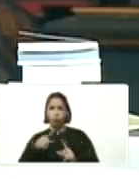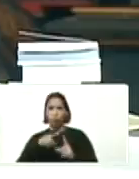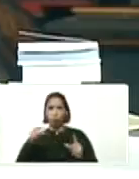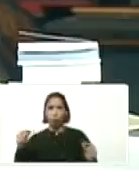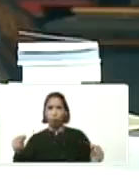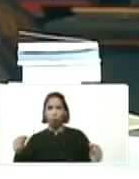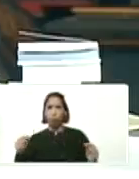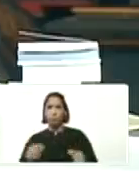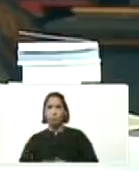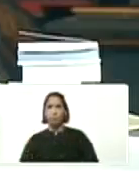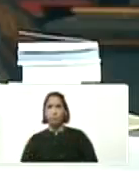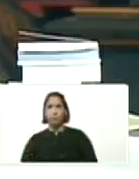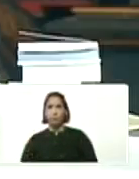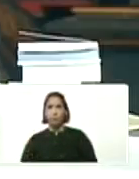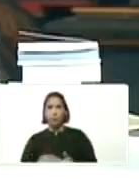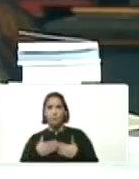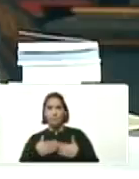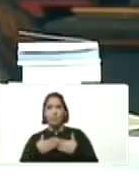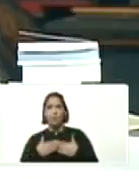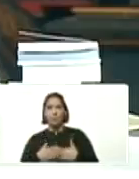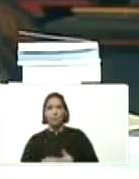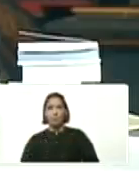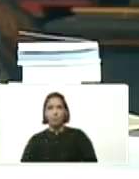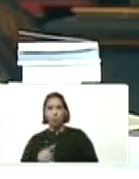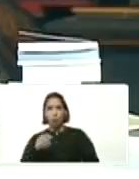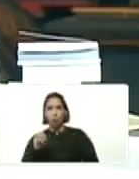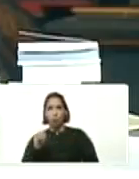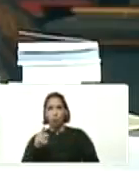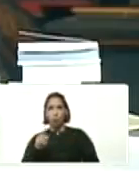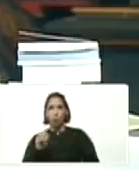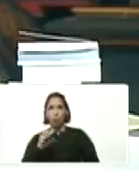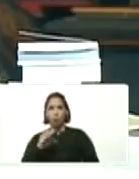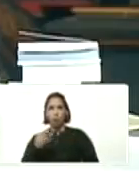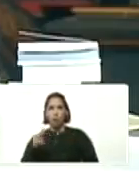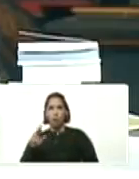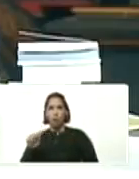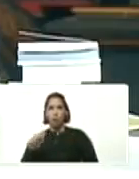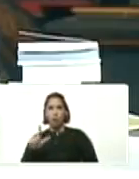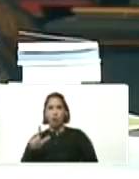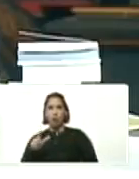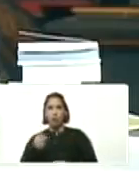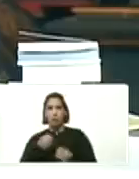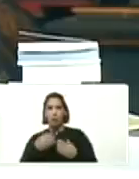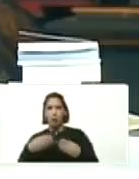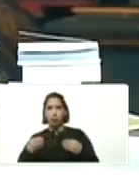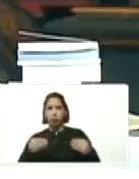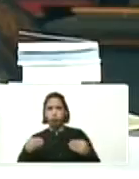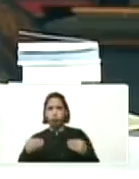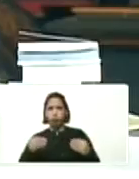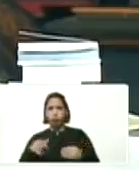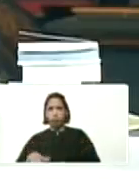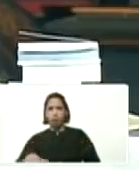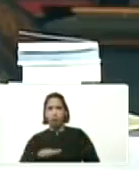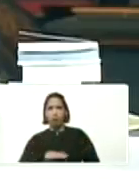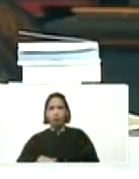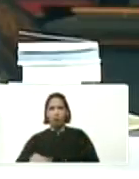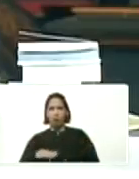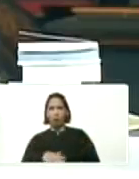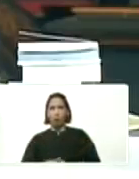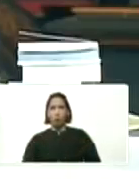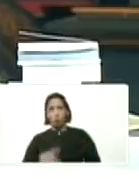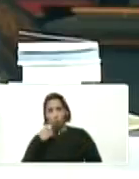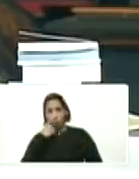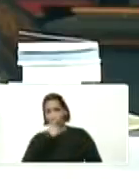de un cantador. Topochal, pan y nobleza, con la blandura del llano, entre el sartén y los